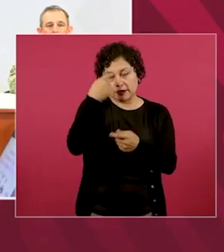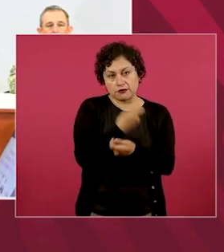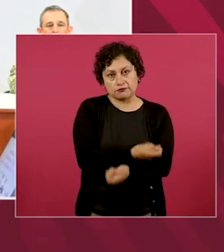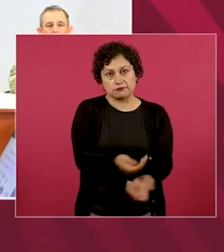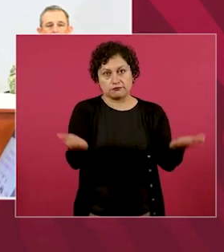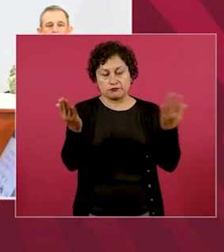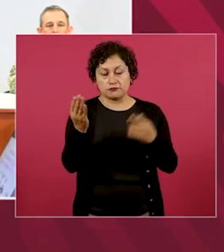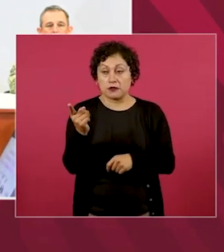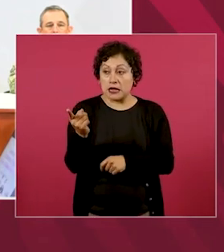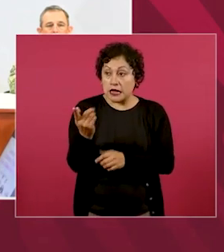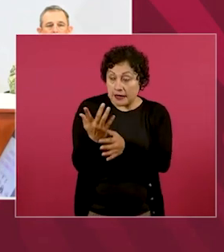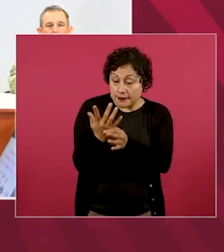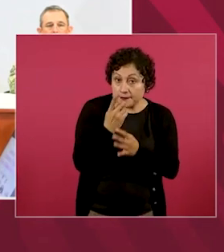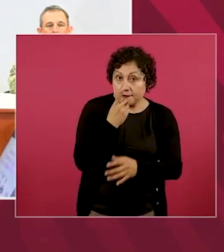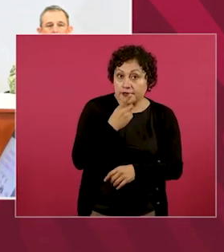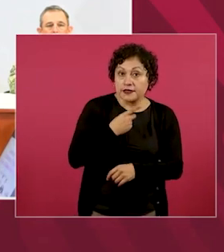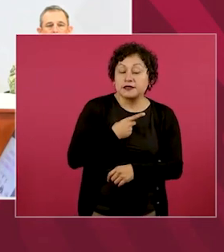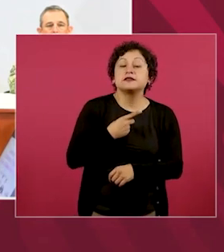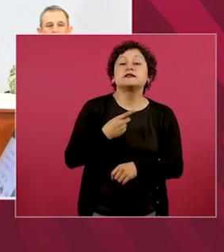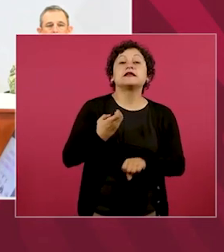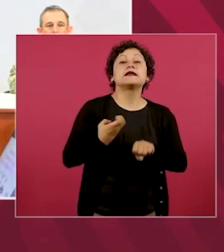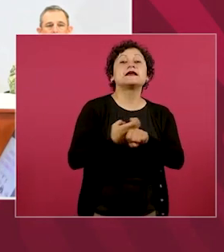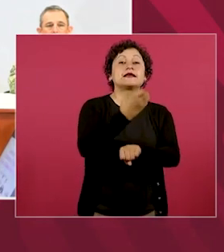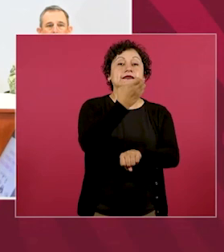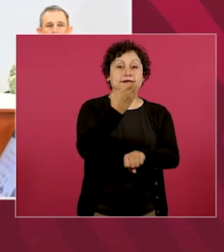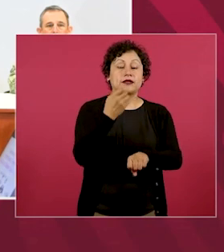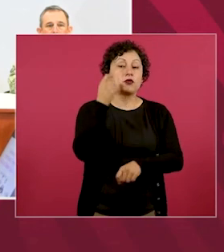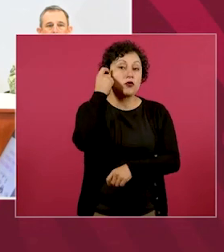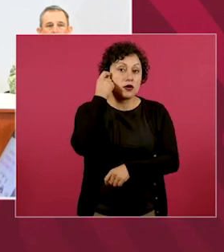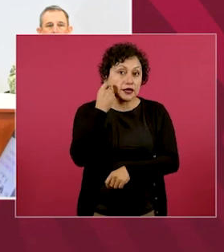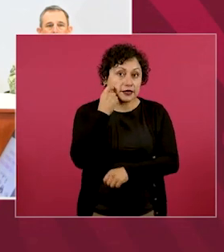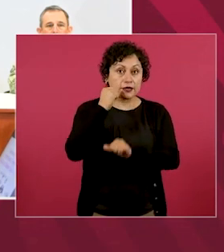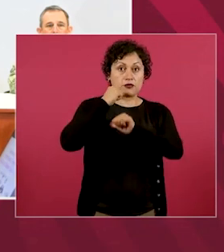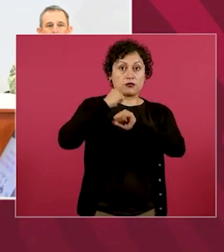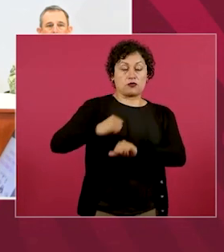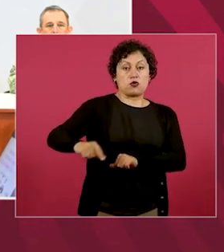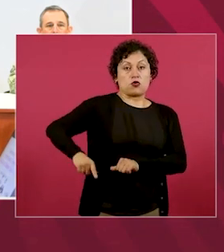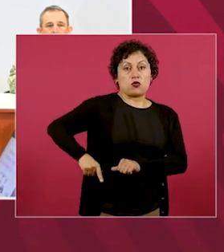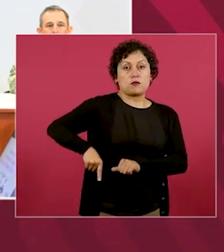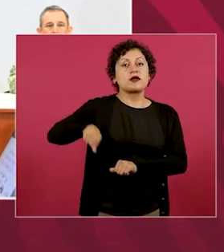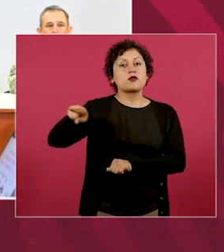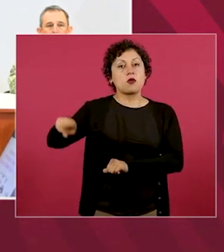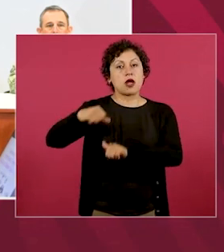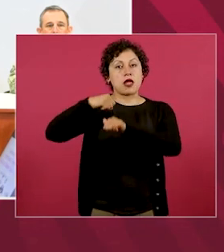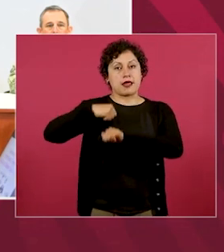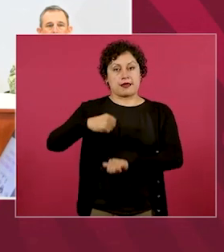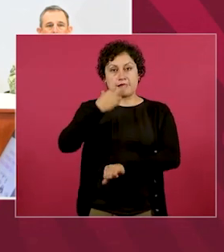será quien dé los insumos para estas cocinas y llevar comida caliente